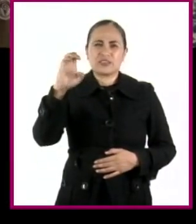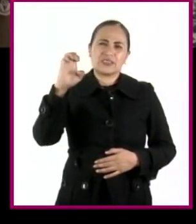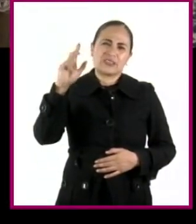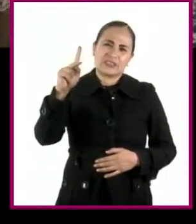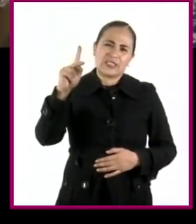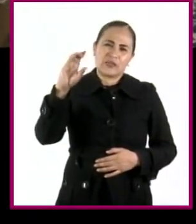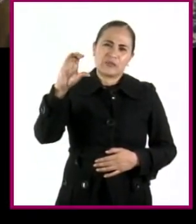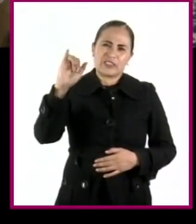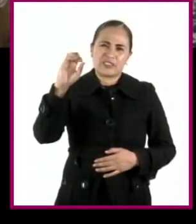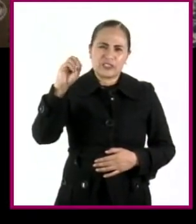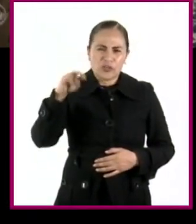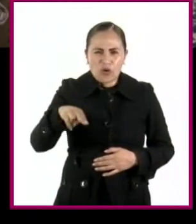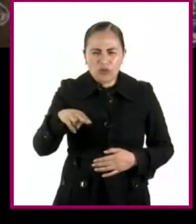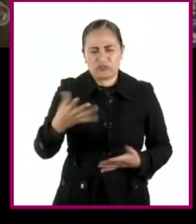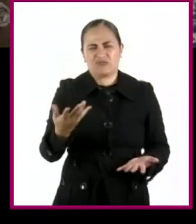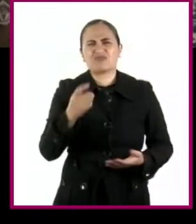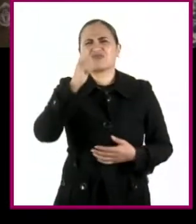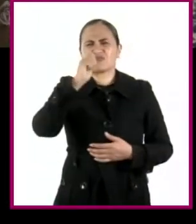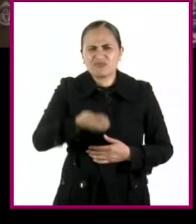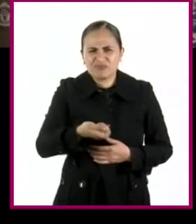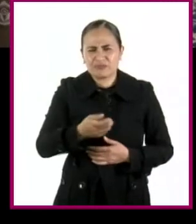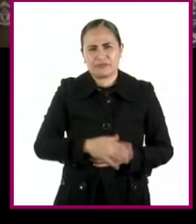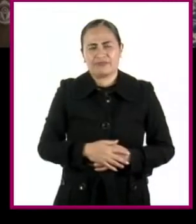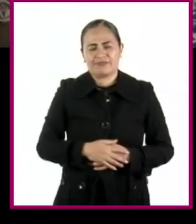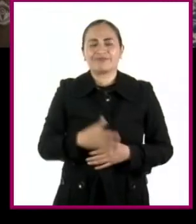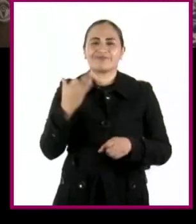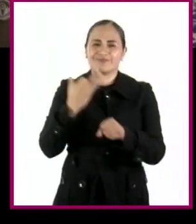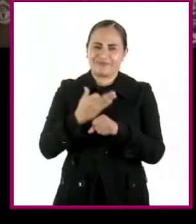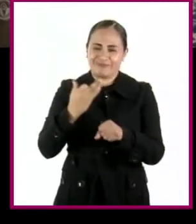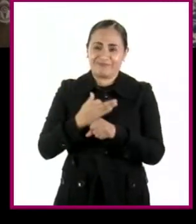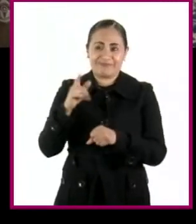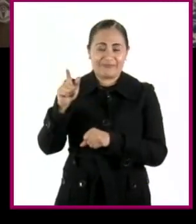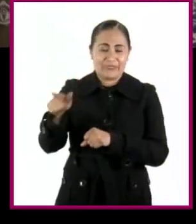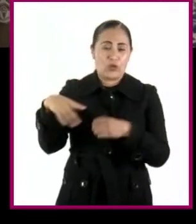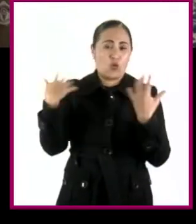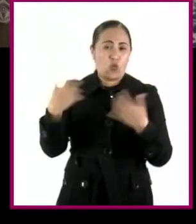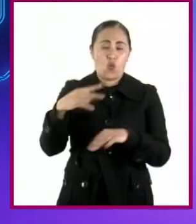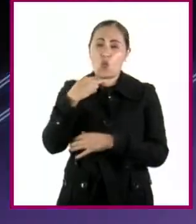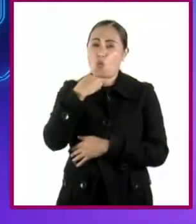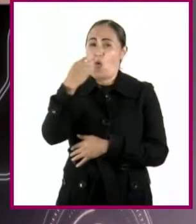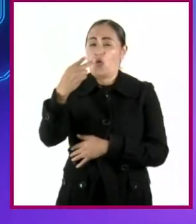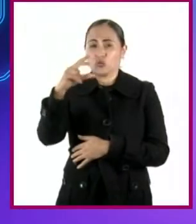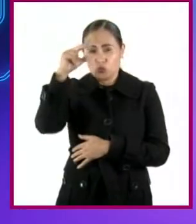arroz. No, creo que es hora de llamar a la voz más sabia. ¡Agata!